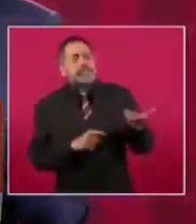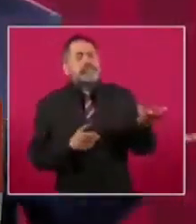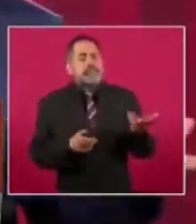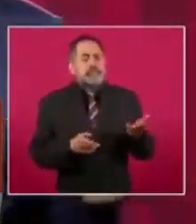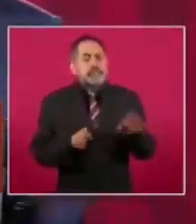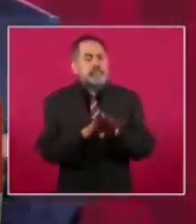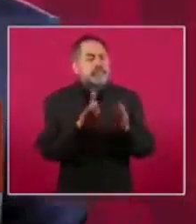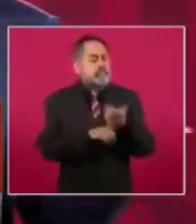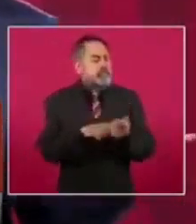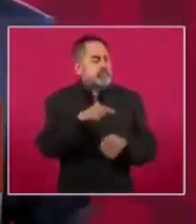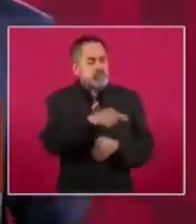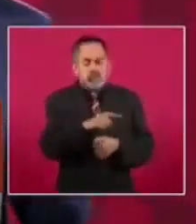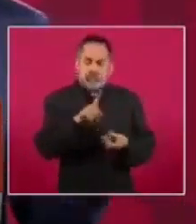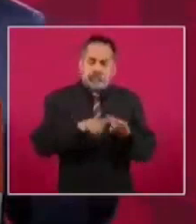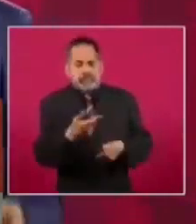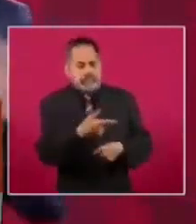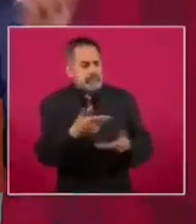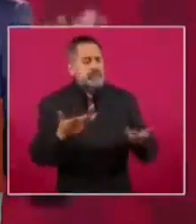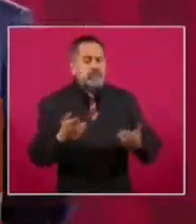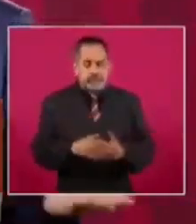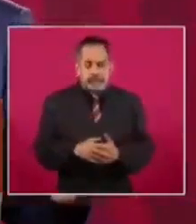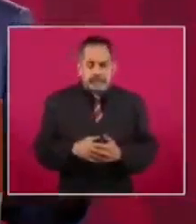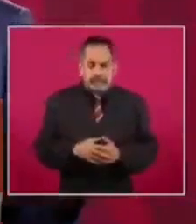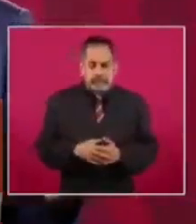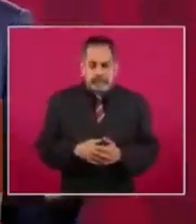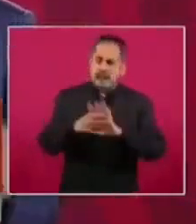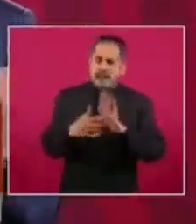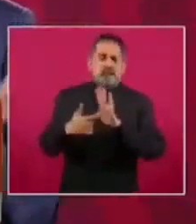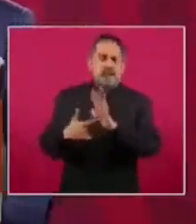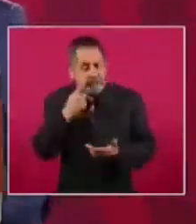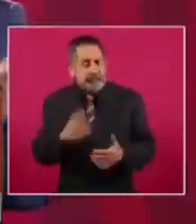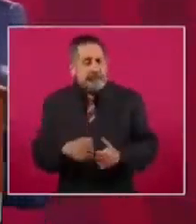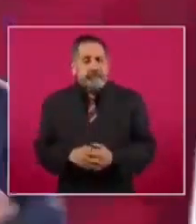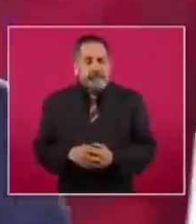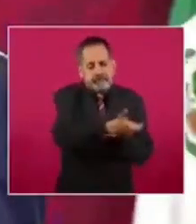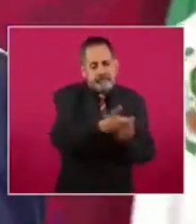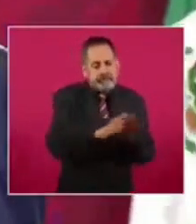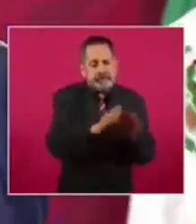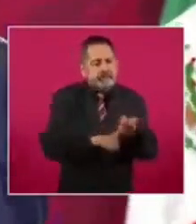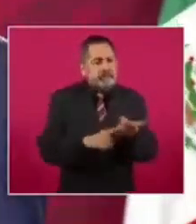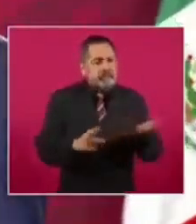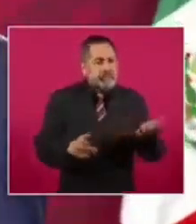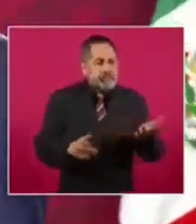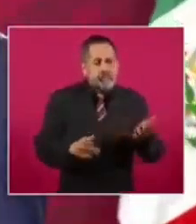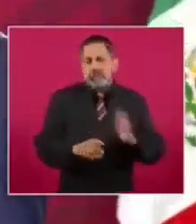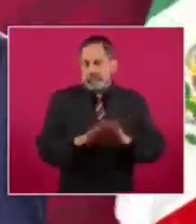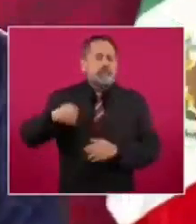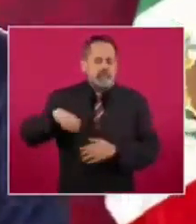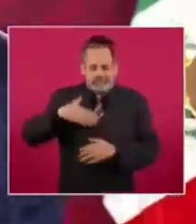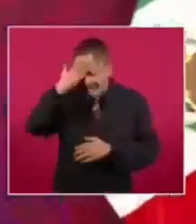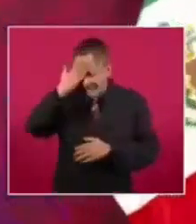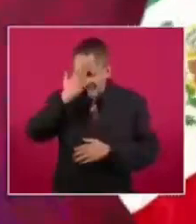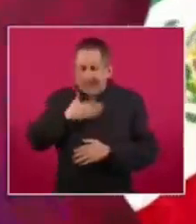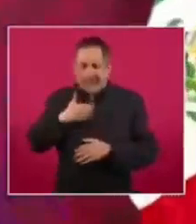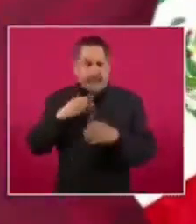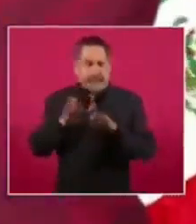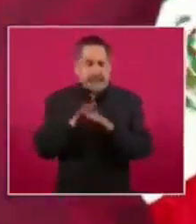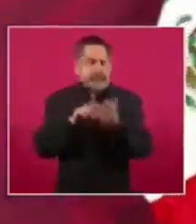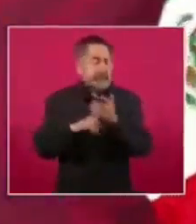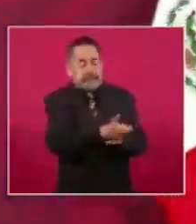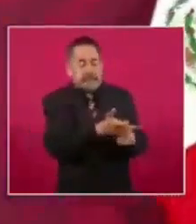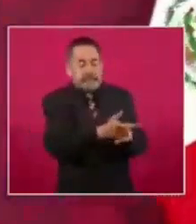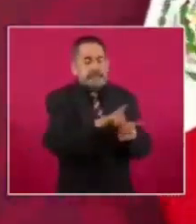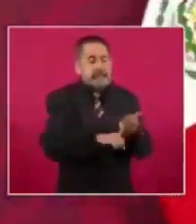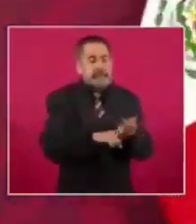sobre cómo obtienen sus fondos. Eso tiene que ver con la honestidad. ¿Quiénes les dan dinero? Ya nosotros sabemos que